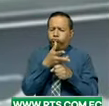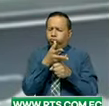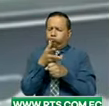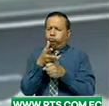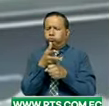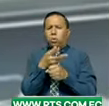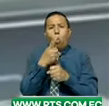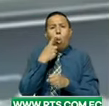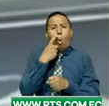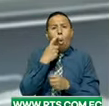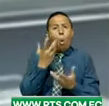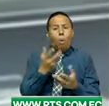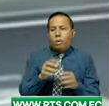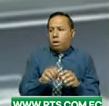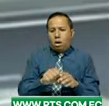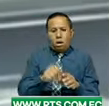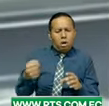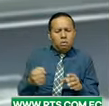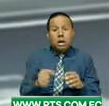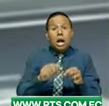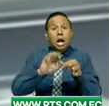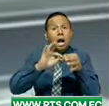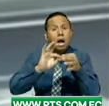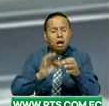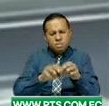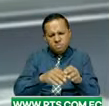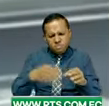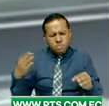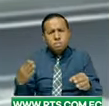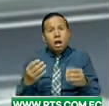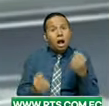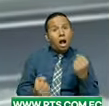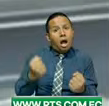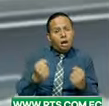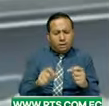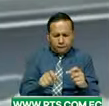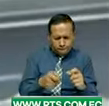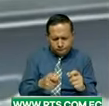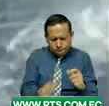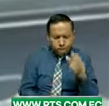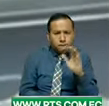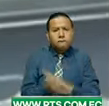sujeto sacó la memoria de un vehículo estacionado y emprendieron la huida.